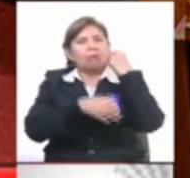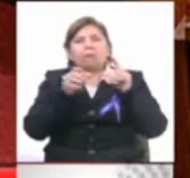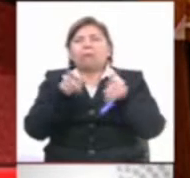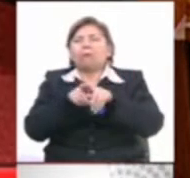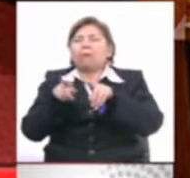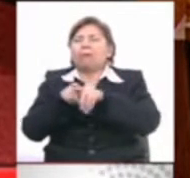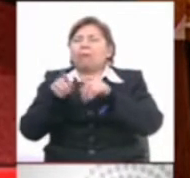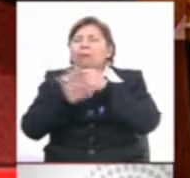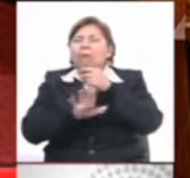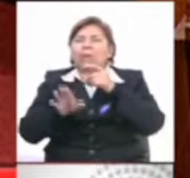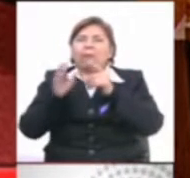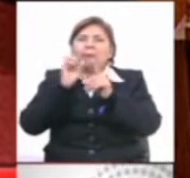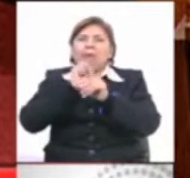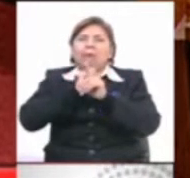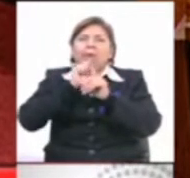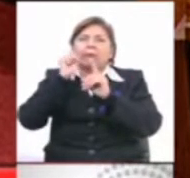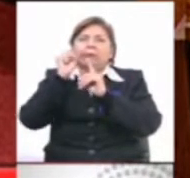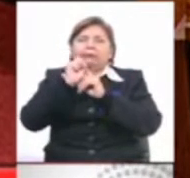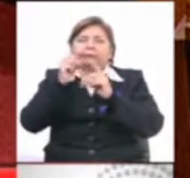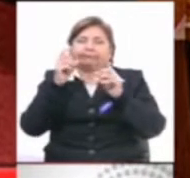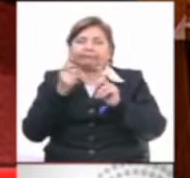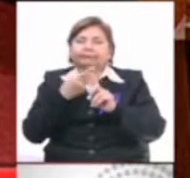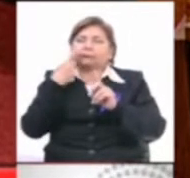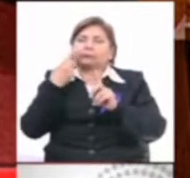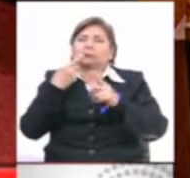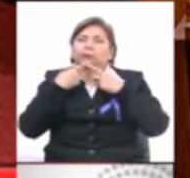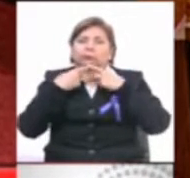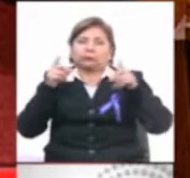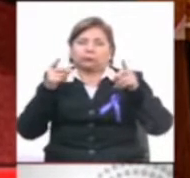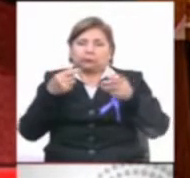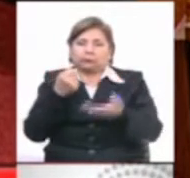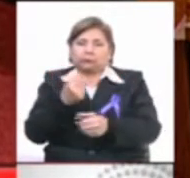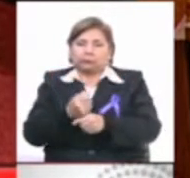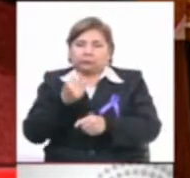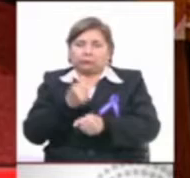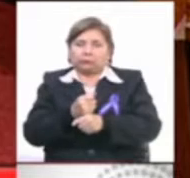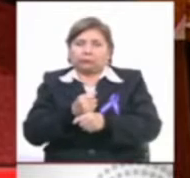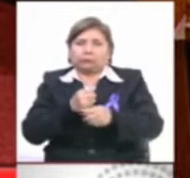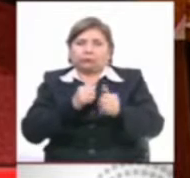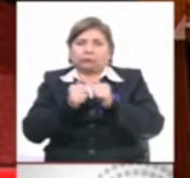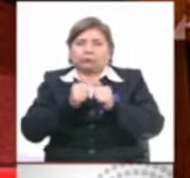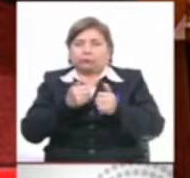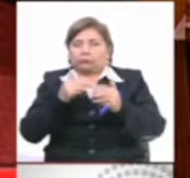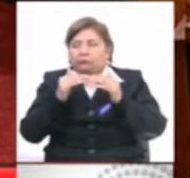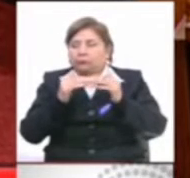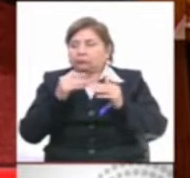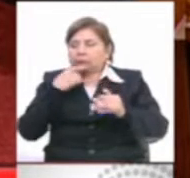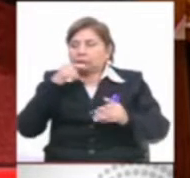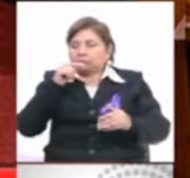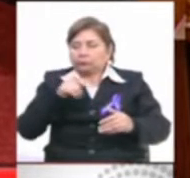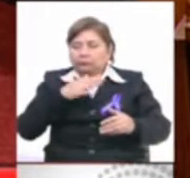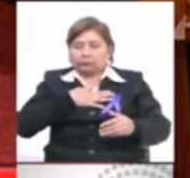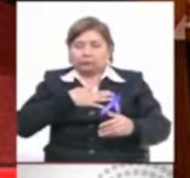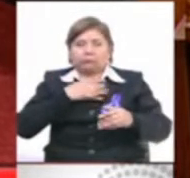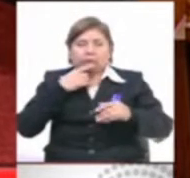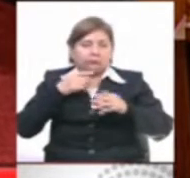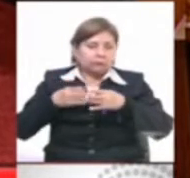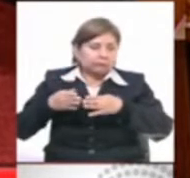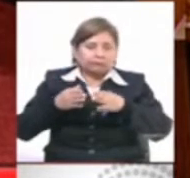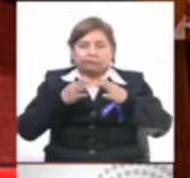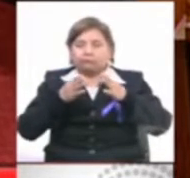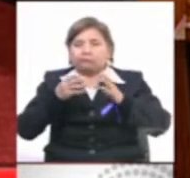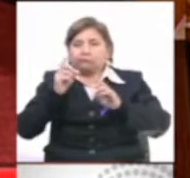social, siendo además prioridad la promoción de empleo y la competitividad. Estas son y seguirán siendo